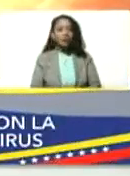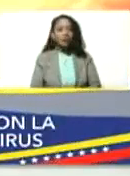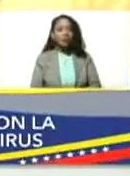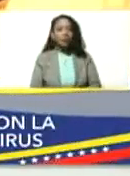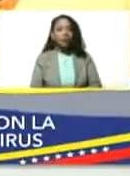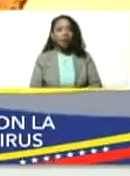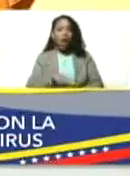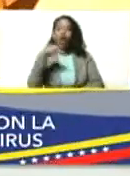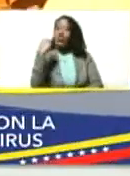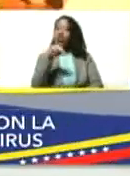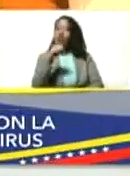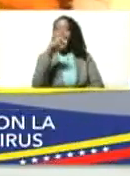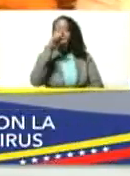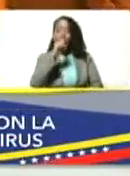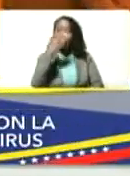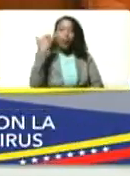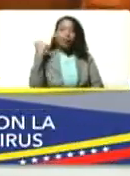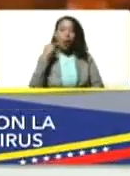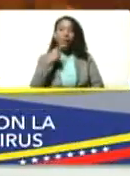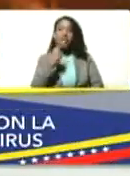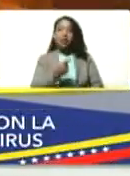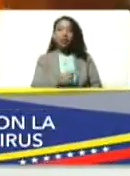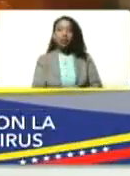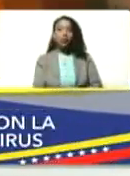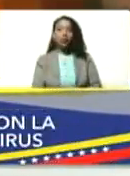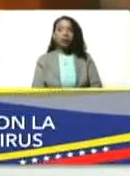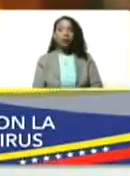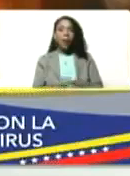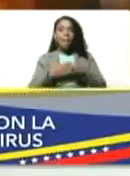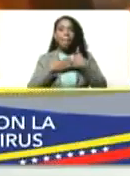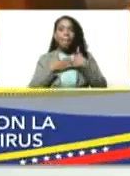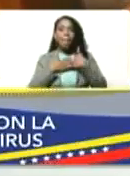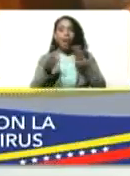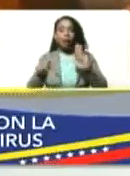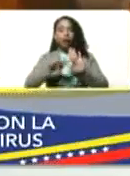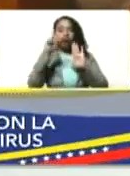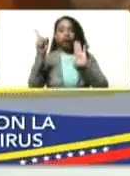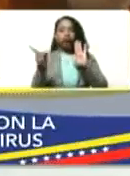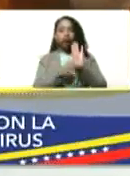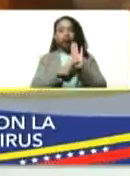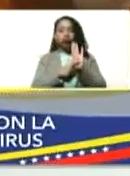en noviembre del año pasado dijimos, apertura total.